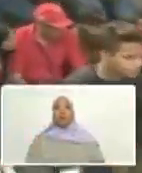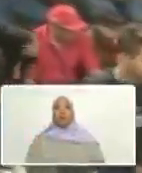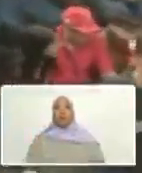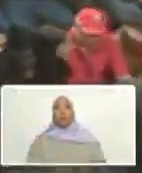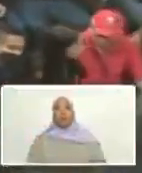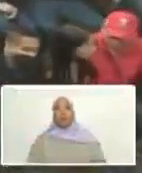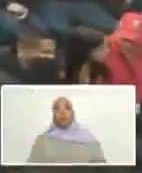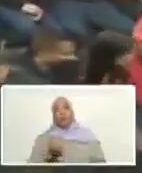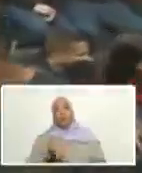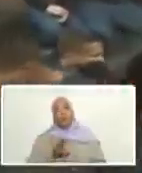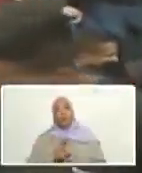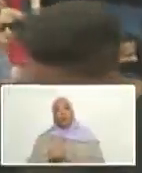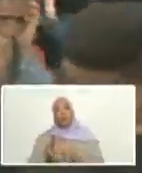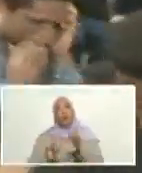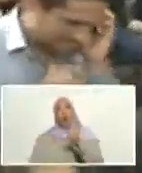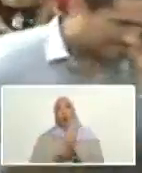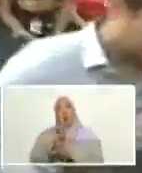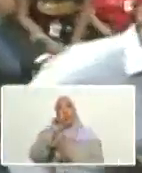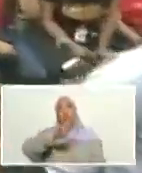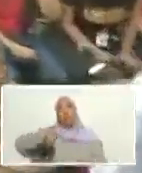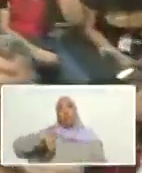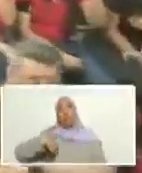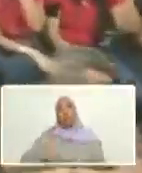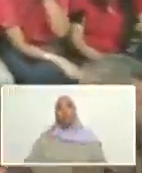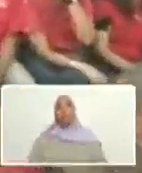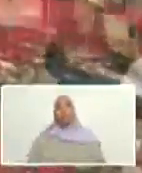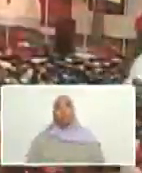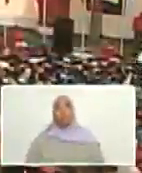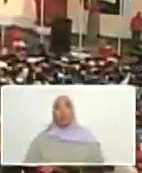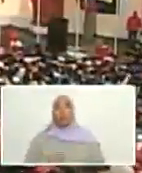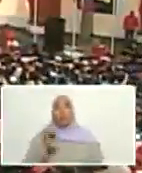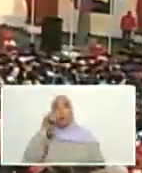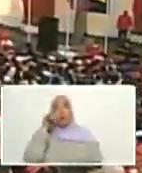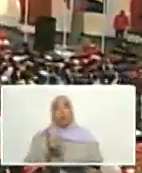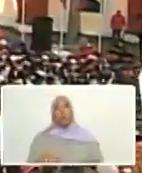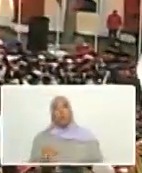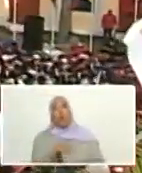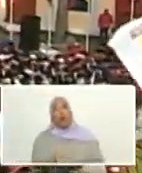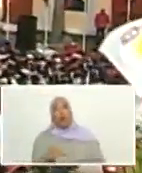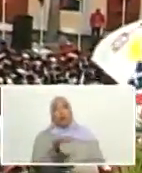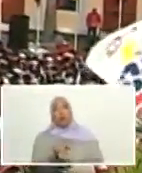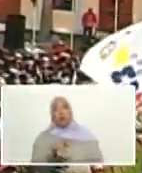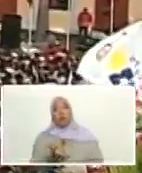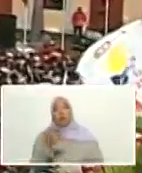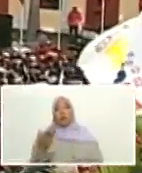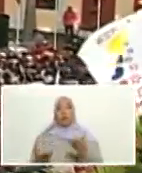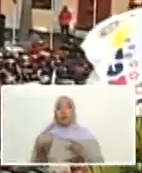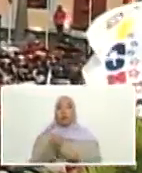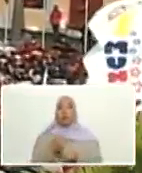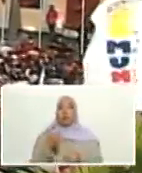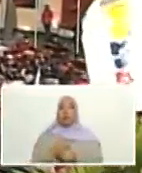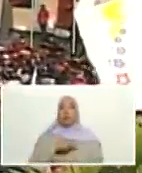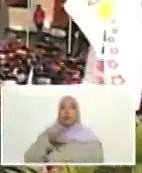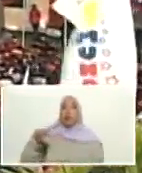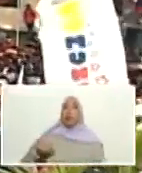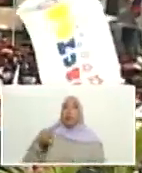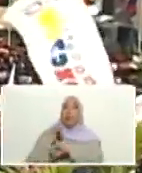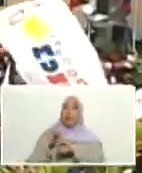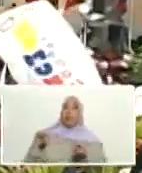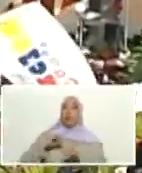Hoy demostramos que estamos avanzando. Tenemos un pueblo que sustenta nuestra